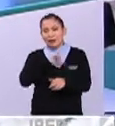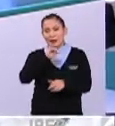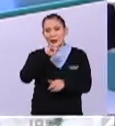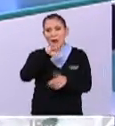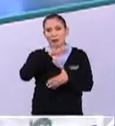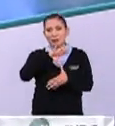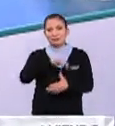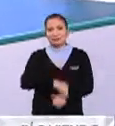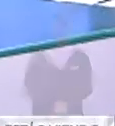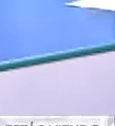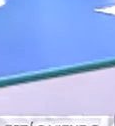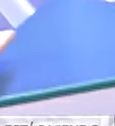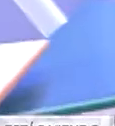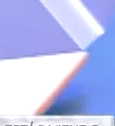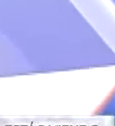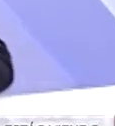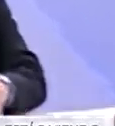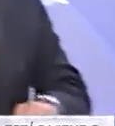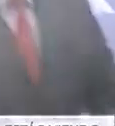Iberoamérica.